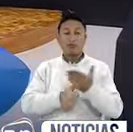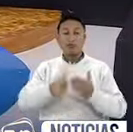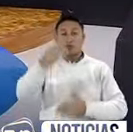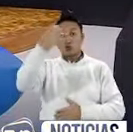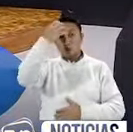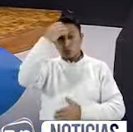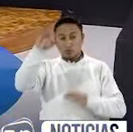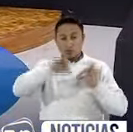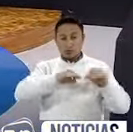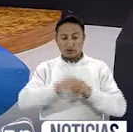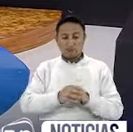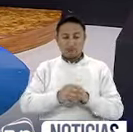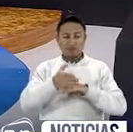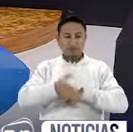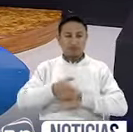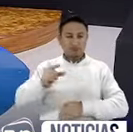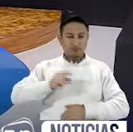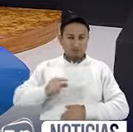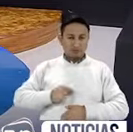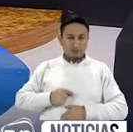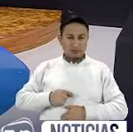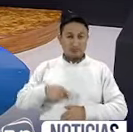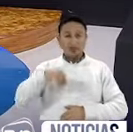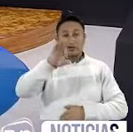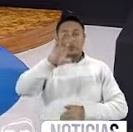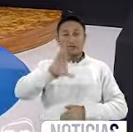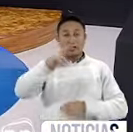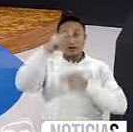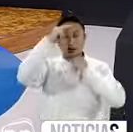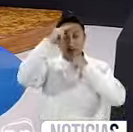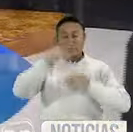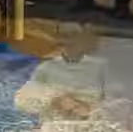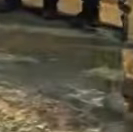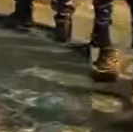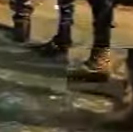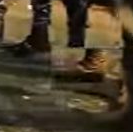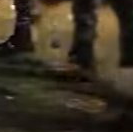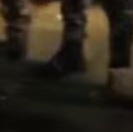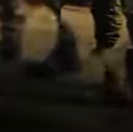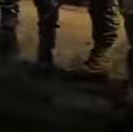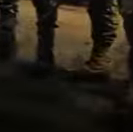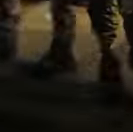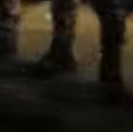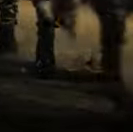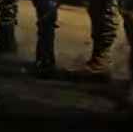Educación. Los detalles en breve aquí en TVC Noticias.